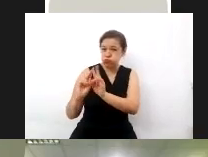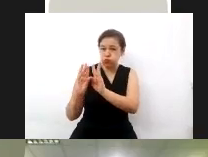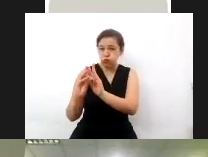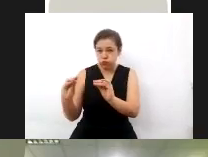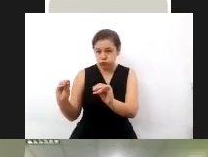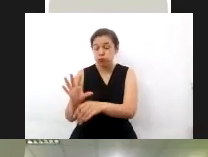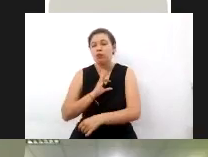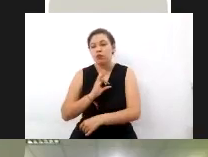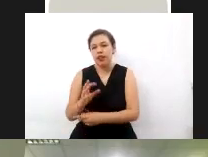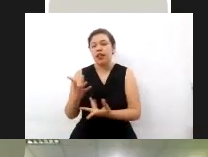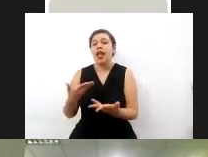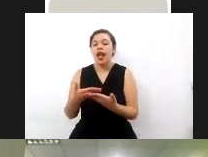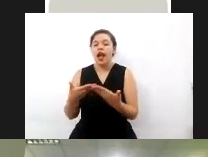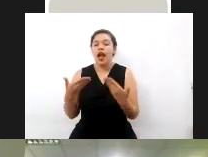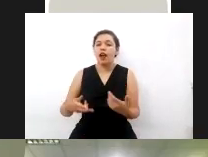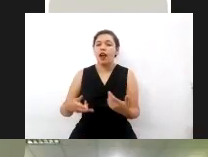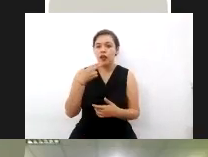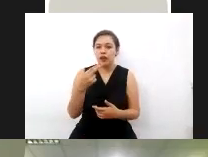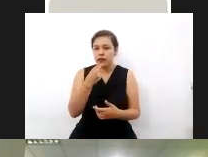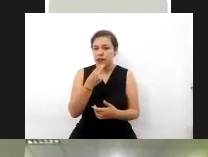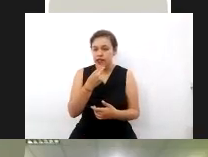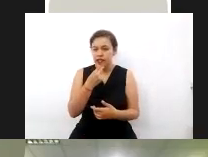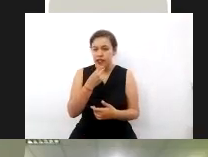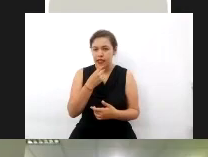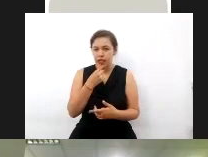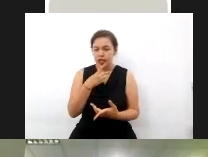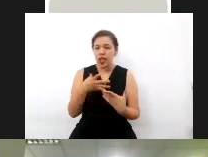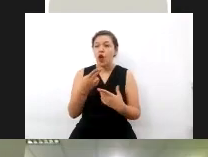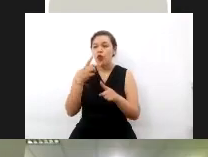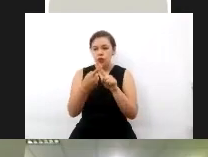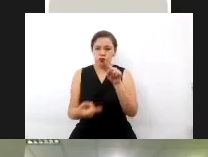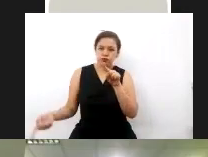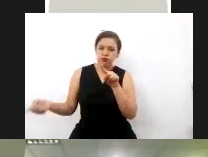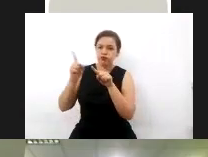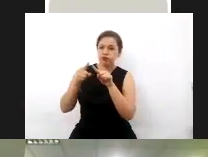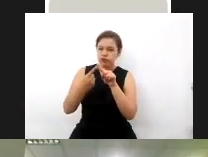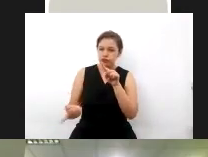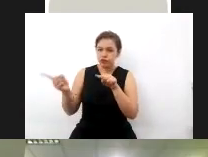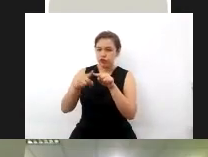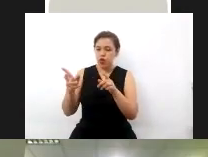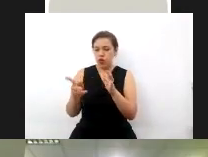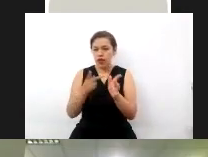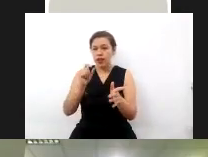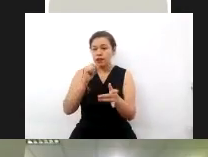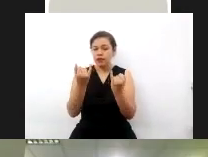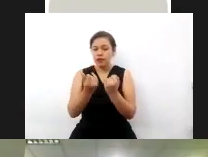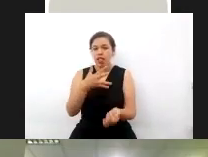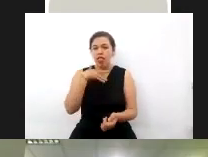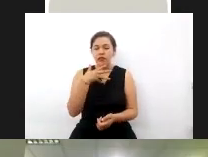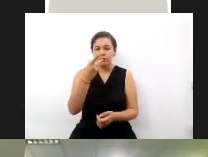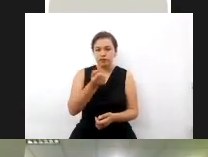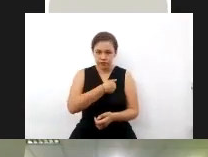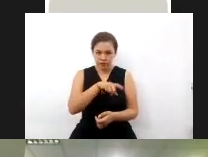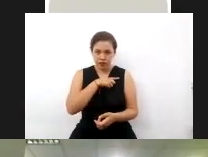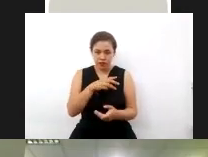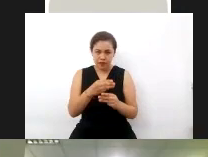descomponer y entonces utilizan lo que le llaman el reciclaje. Y los residuos sanitarios. Estos van a ser materiales que se